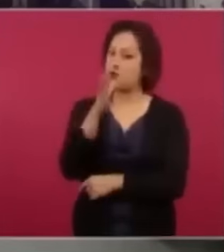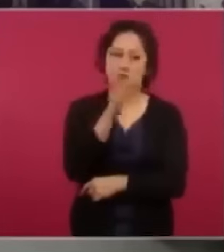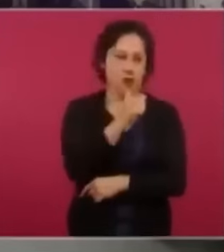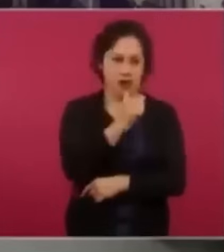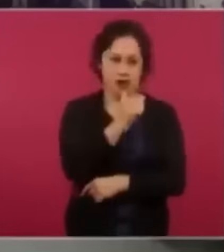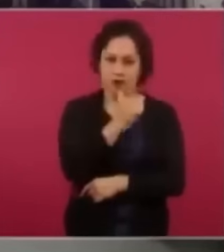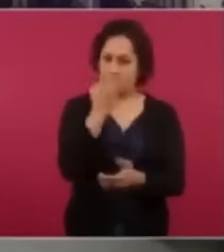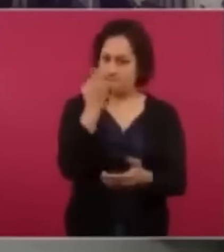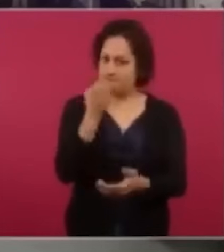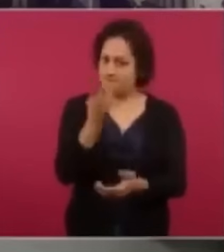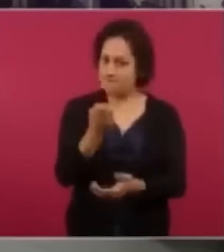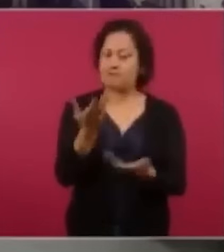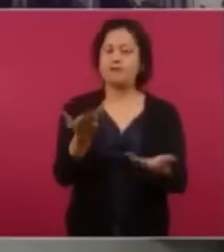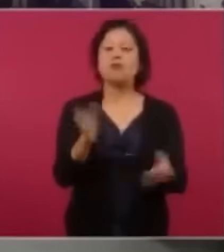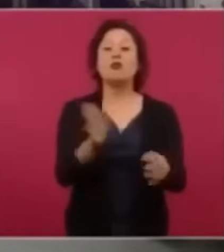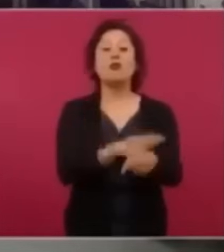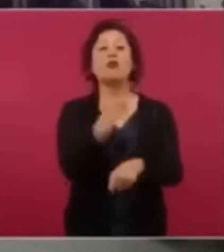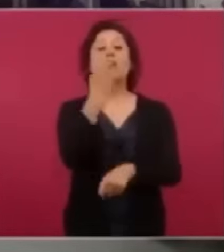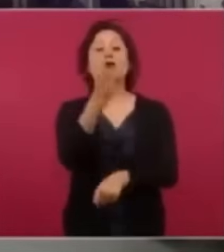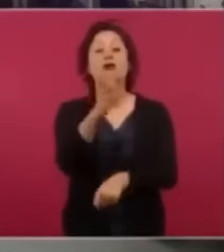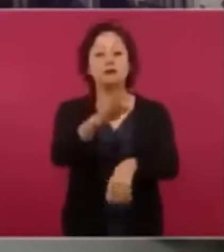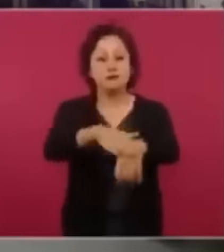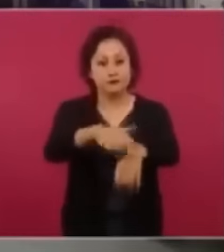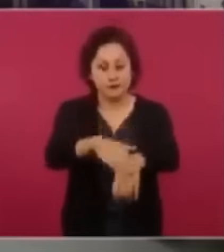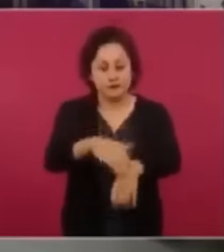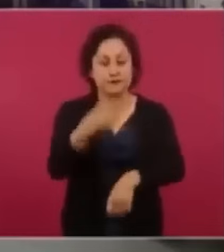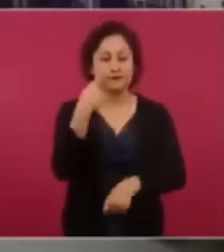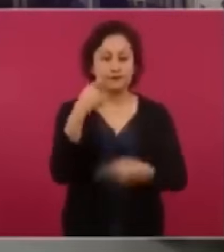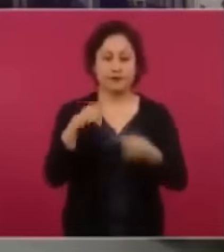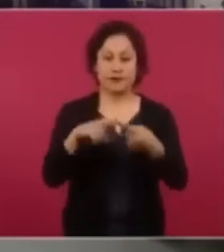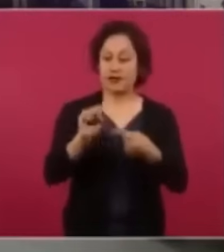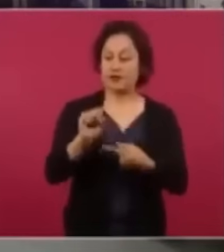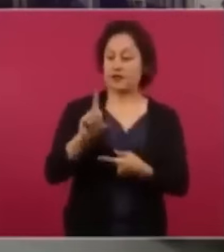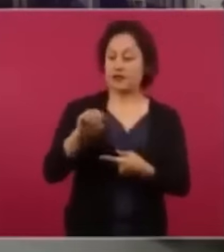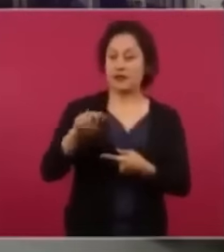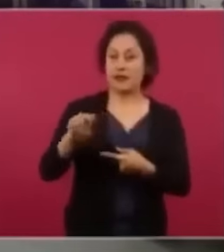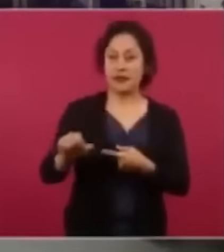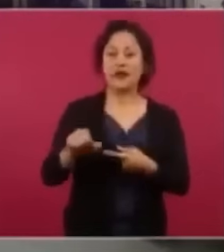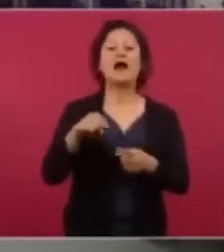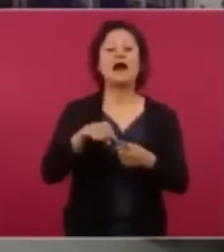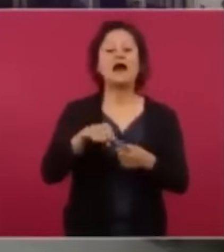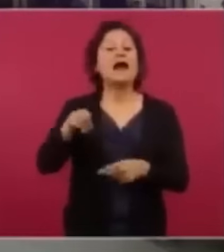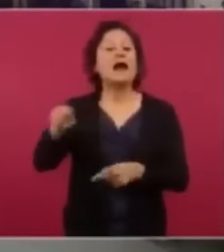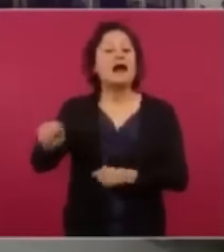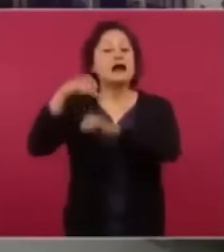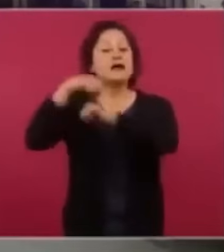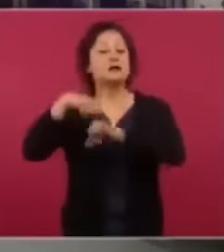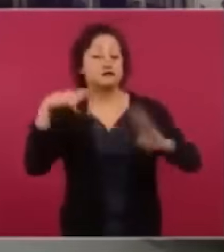cuestión, presidente, es: ¿la SEDENA espió a un